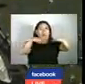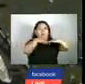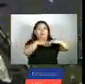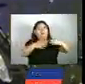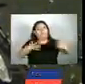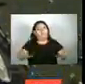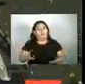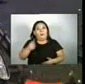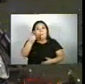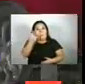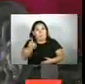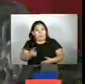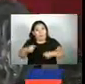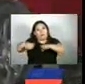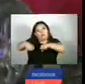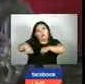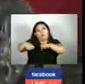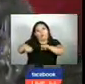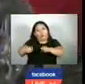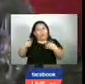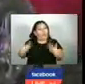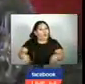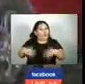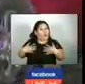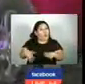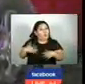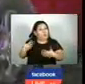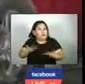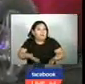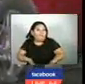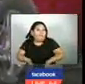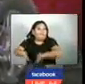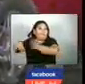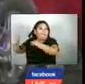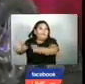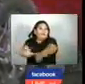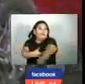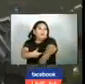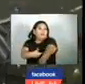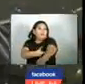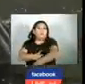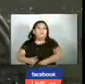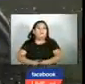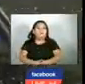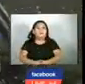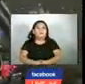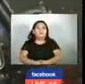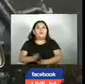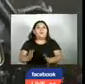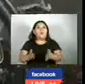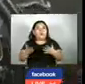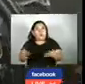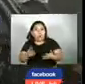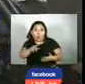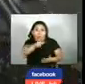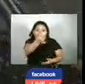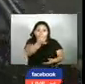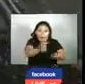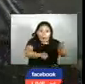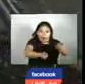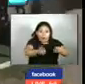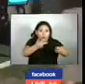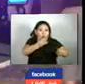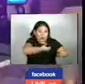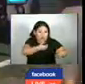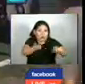sí. El conductor de la moto resultó con lesiones severas y fue trasladado a un centro asistencial, mientras que el conductor que